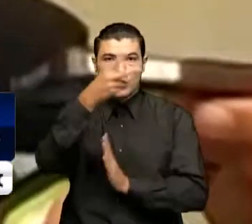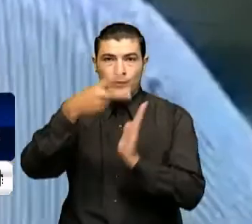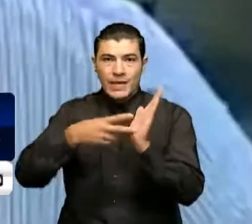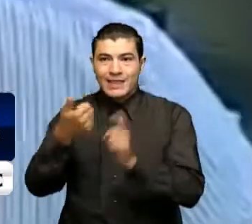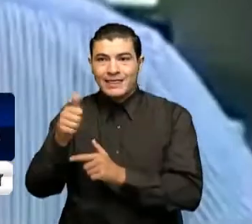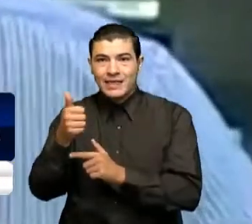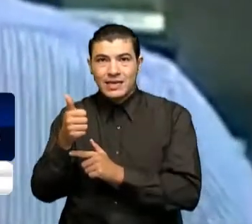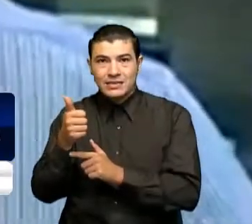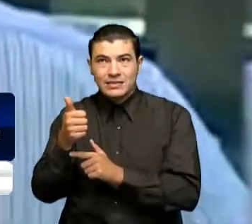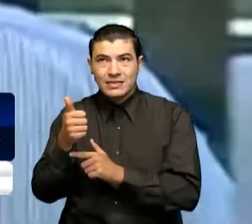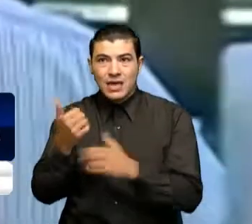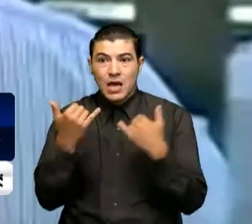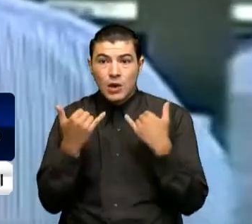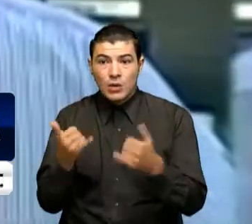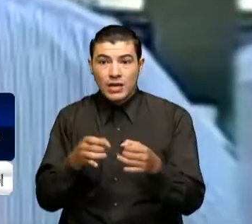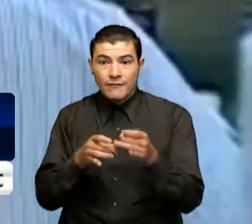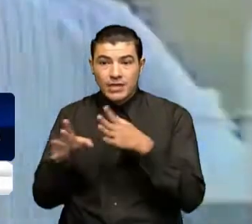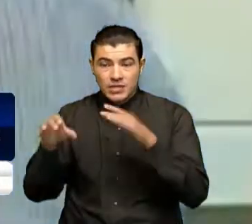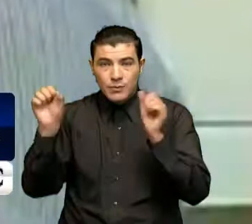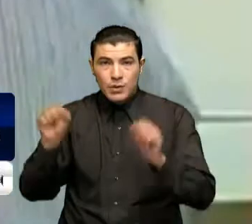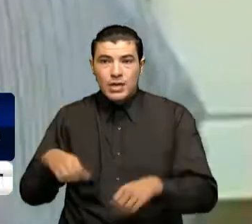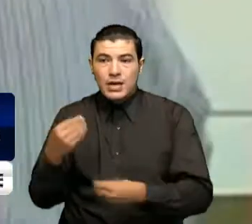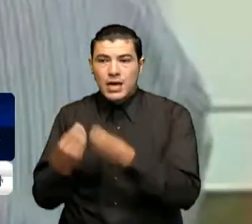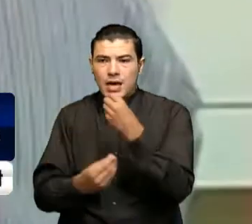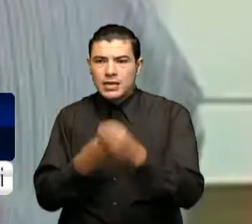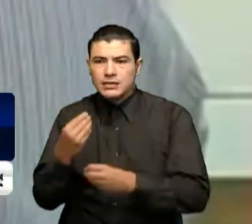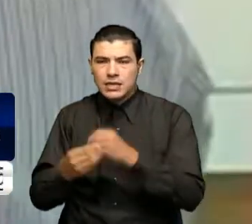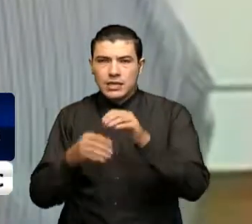fijar la fecha y la hora para la realización